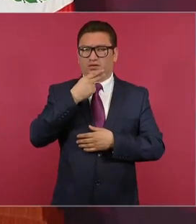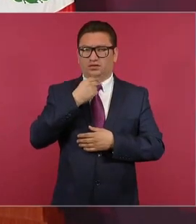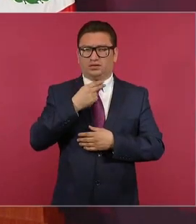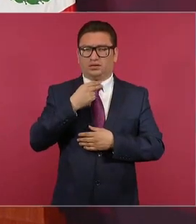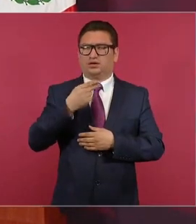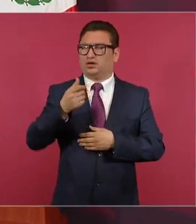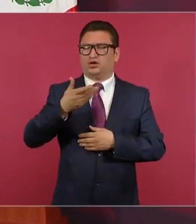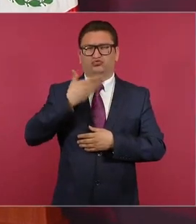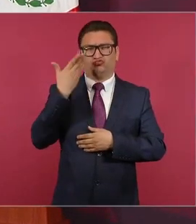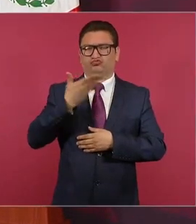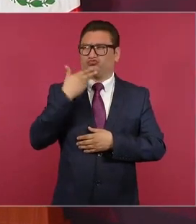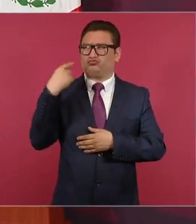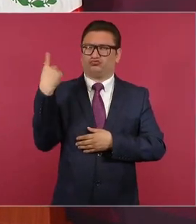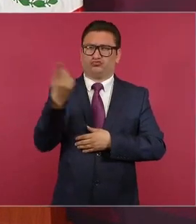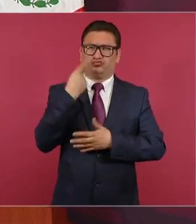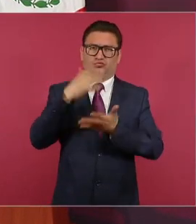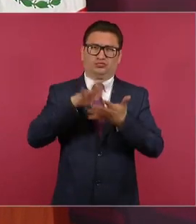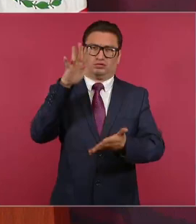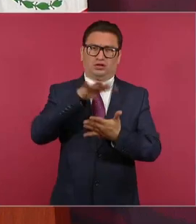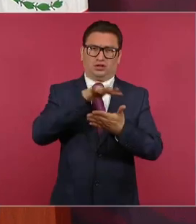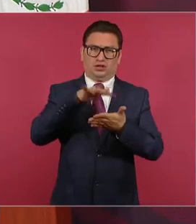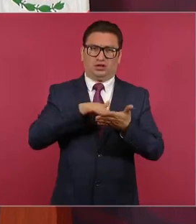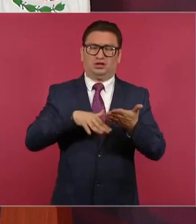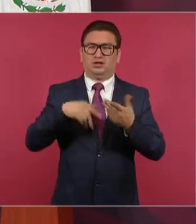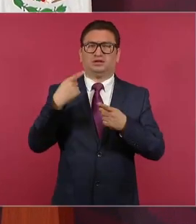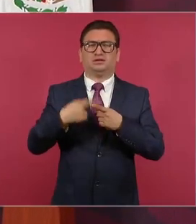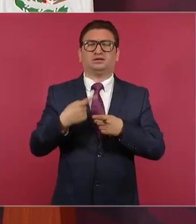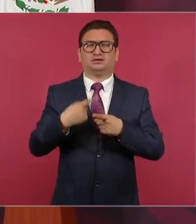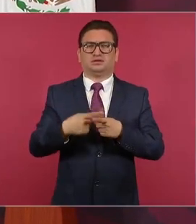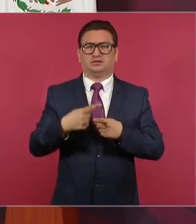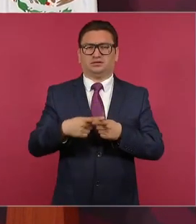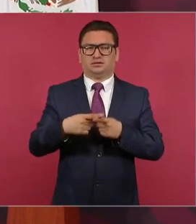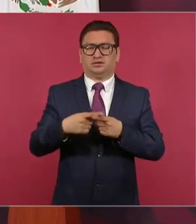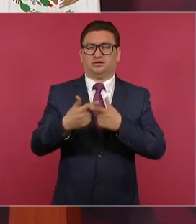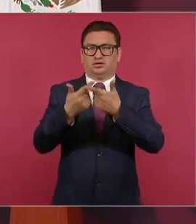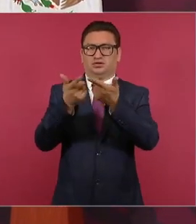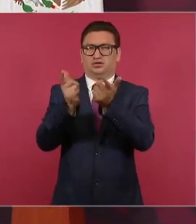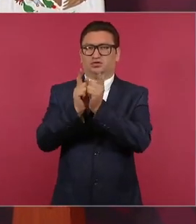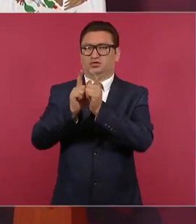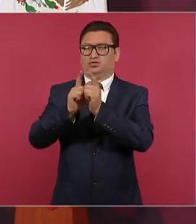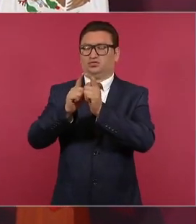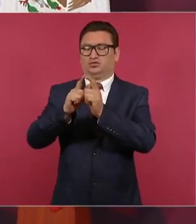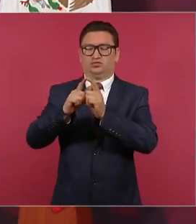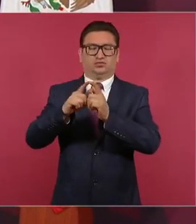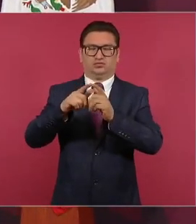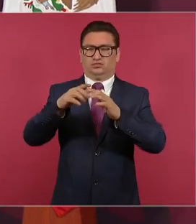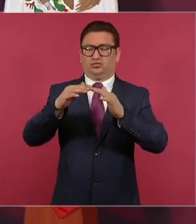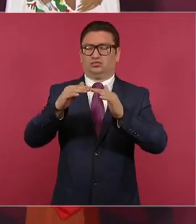muy leído por sectores de clase media.